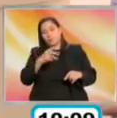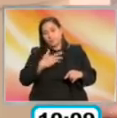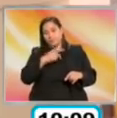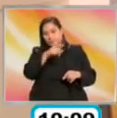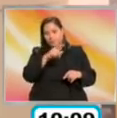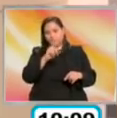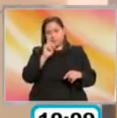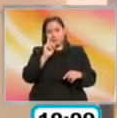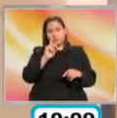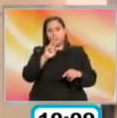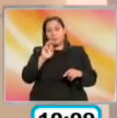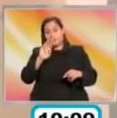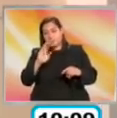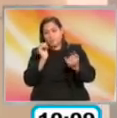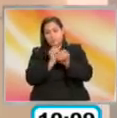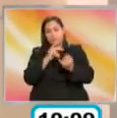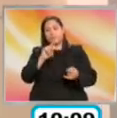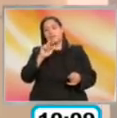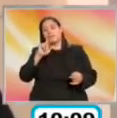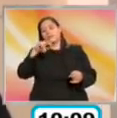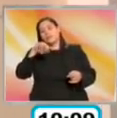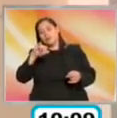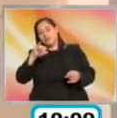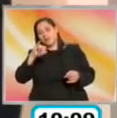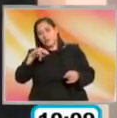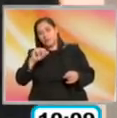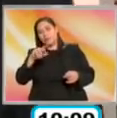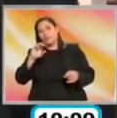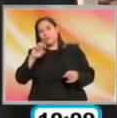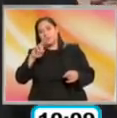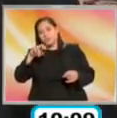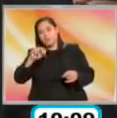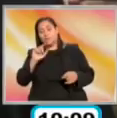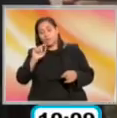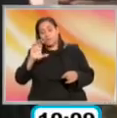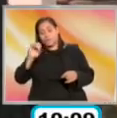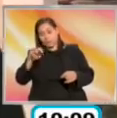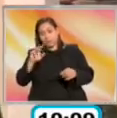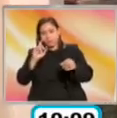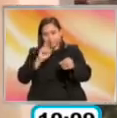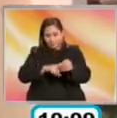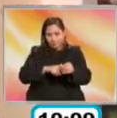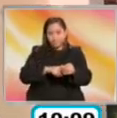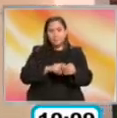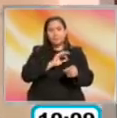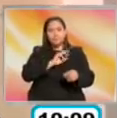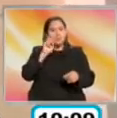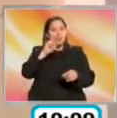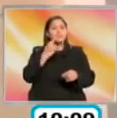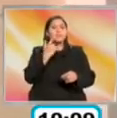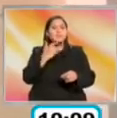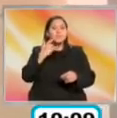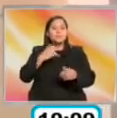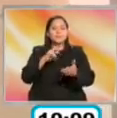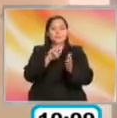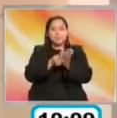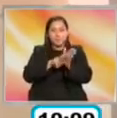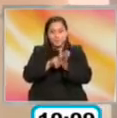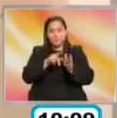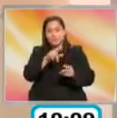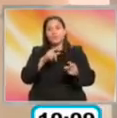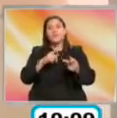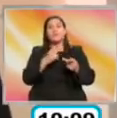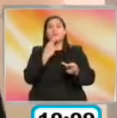página web también, karinamoreno.com. En YouTube, si se suscriben, pueden checar mis videos, el de Úsame, el de